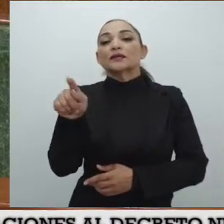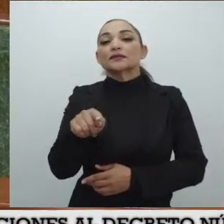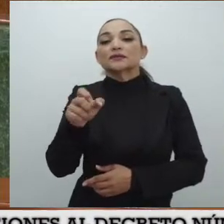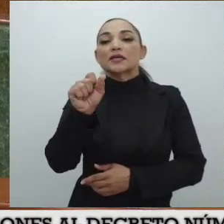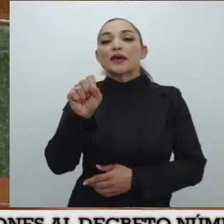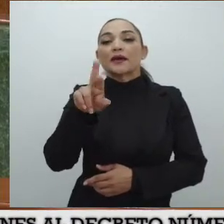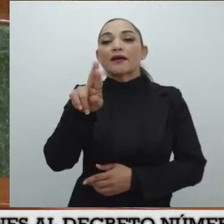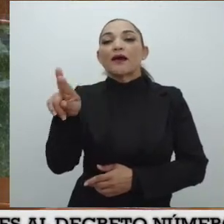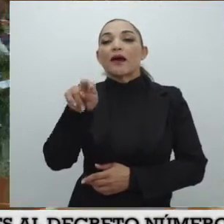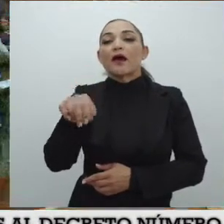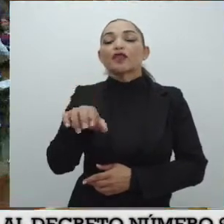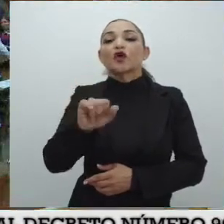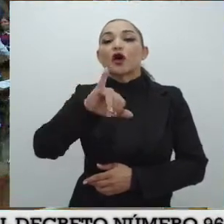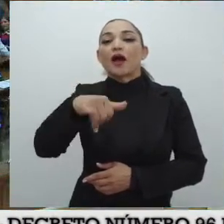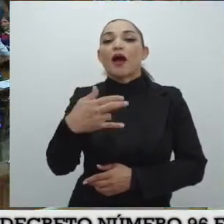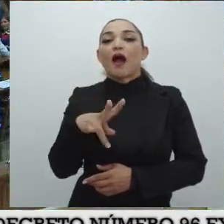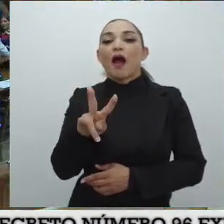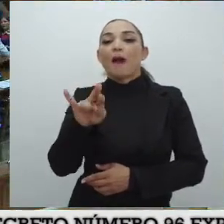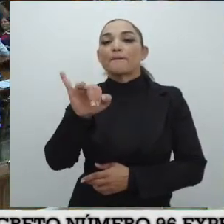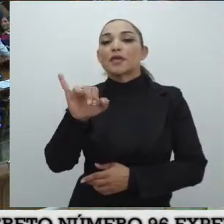secretaria.